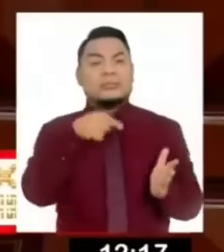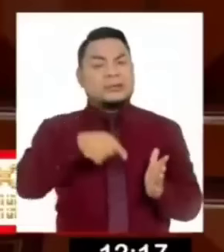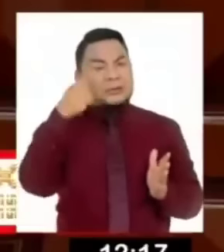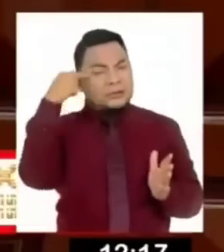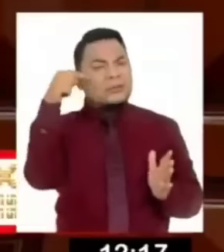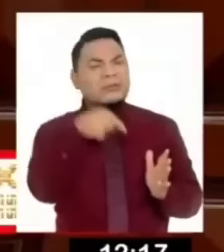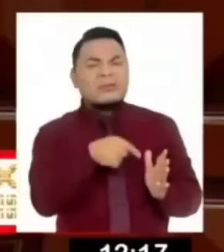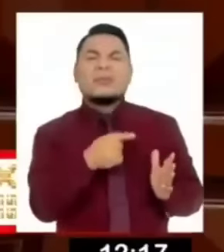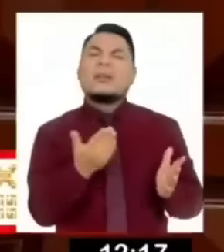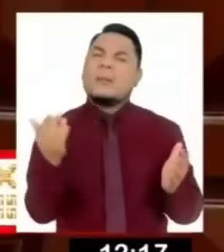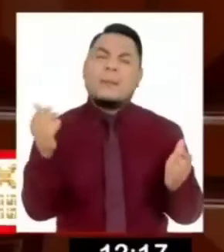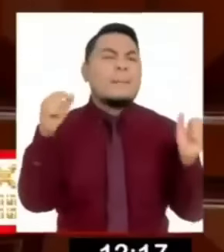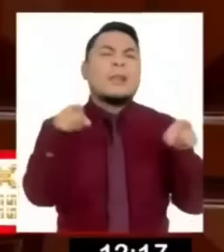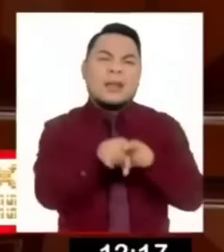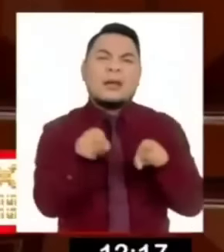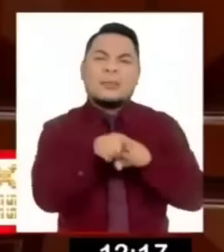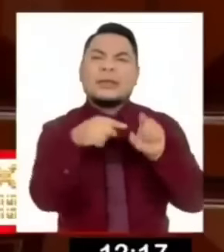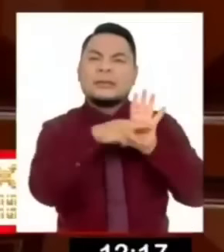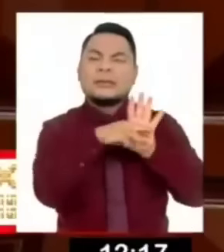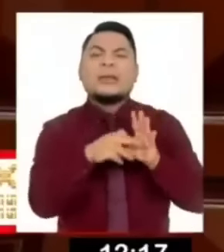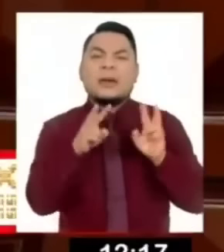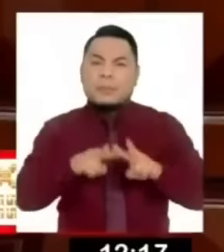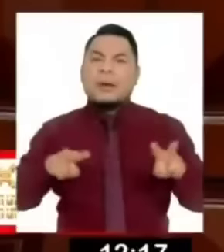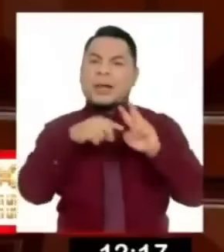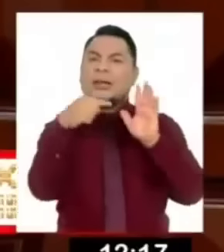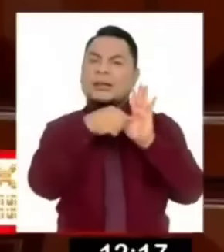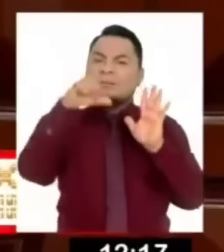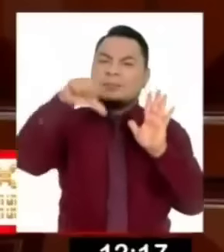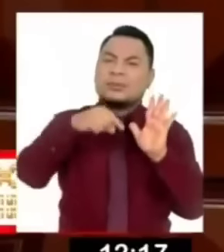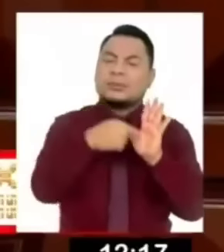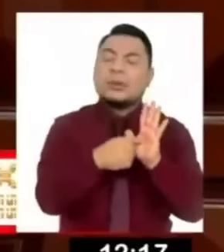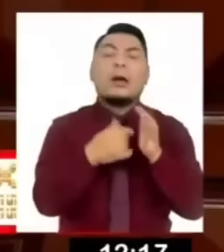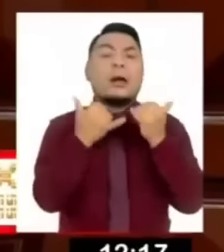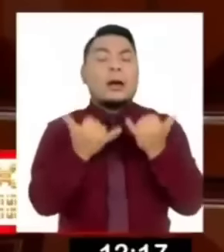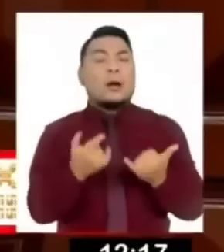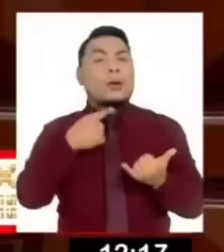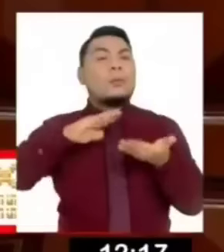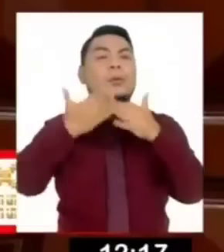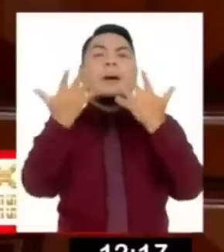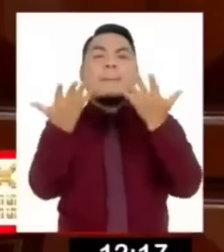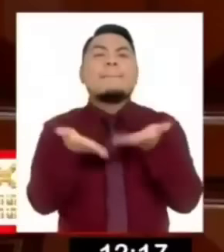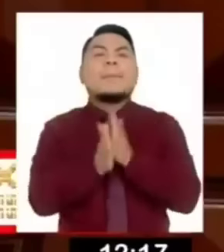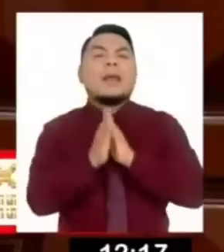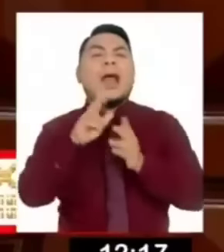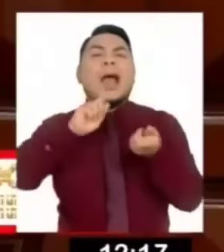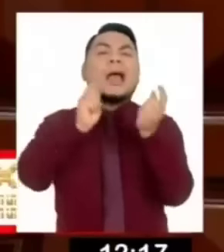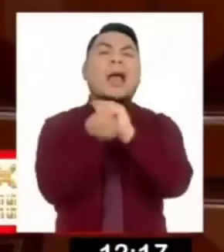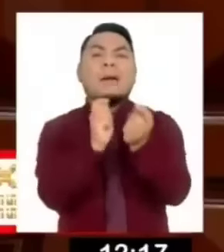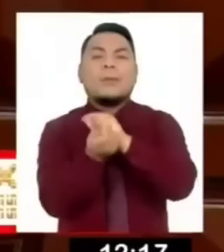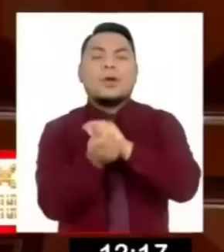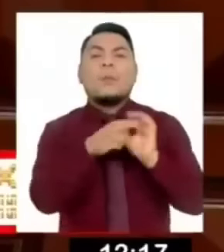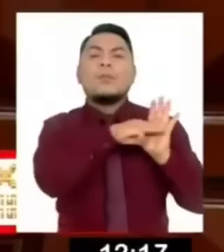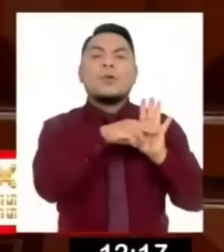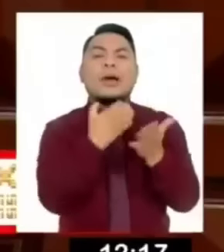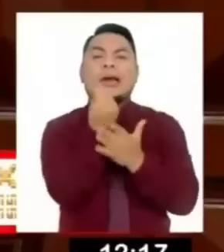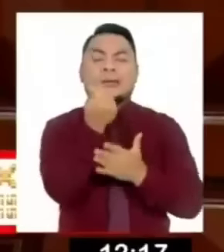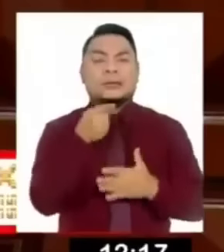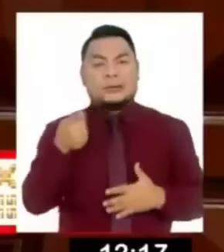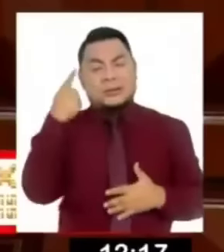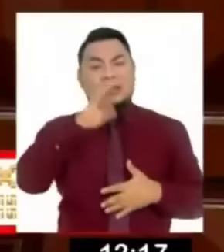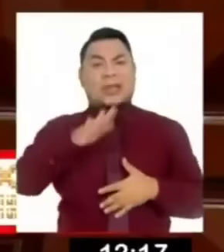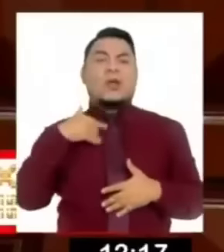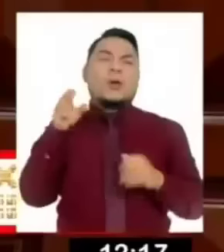legítimas, eran también válidas. Hoy la población pide cambios y no está dispuesta a